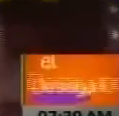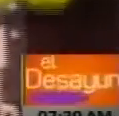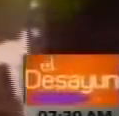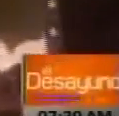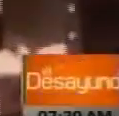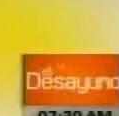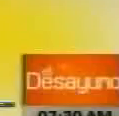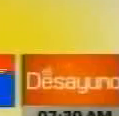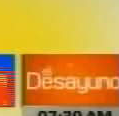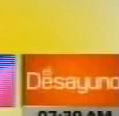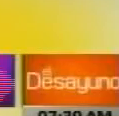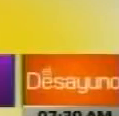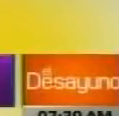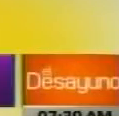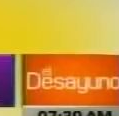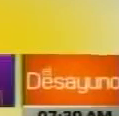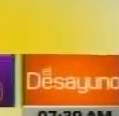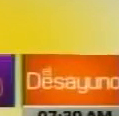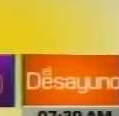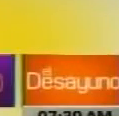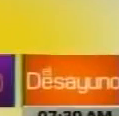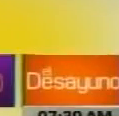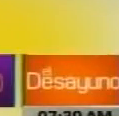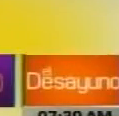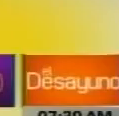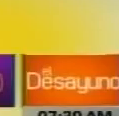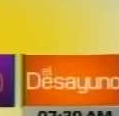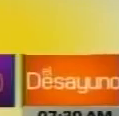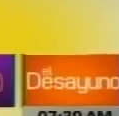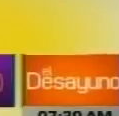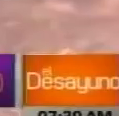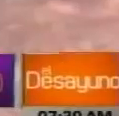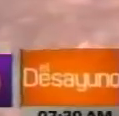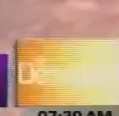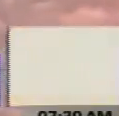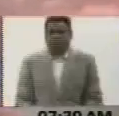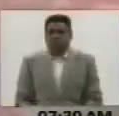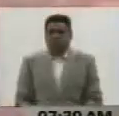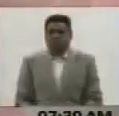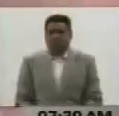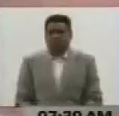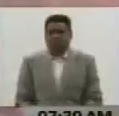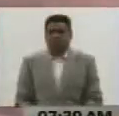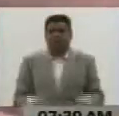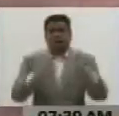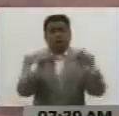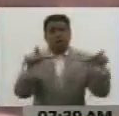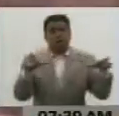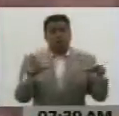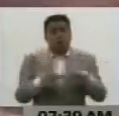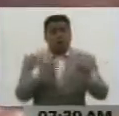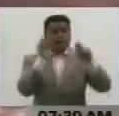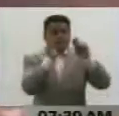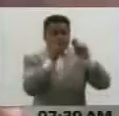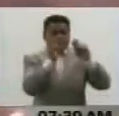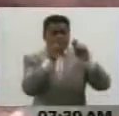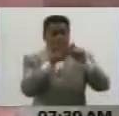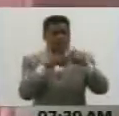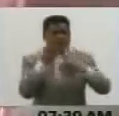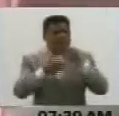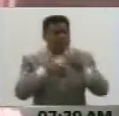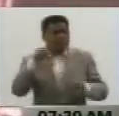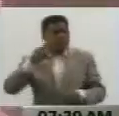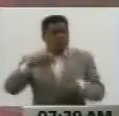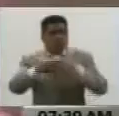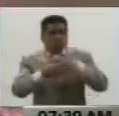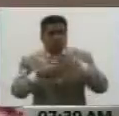El arco minero del Orinoco está ubicado al norte del estado Bolívar. Su extensión abarca una superficie que duplica a